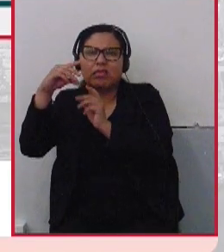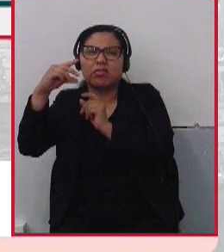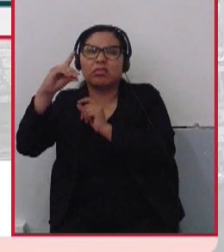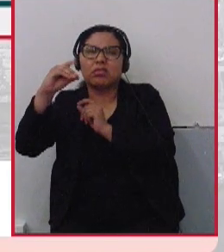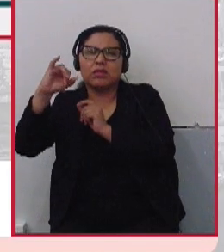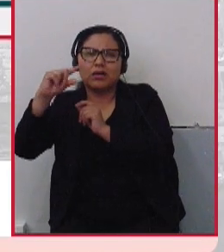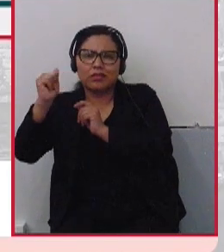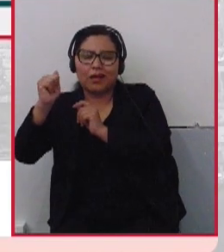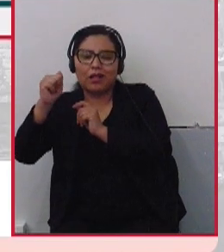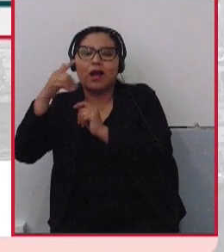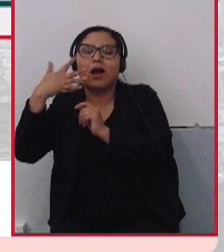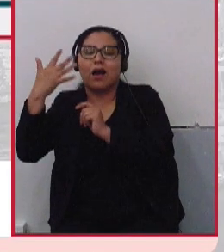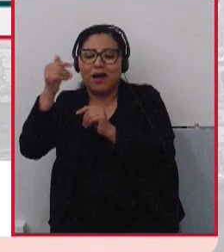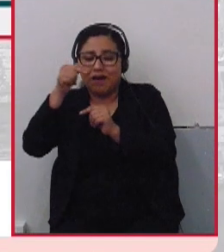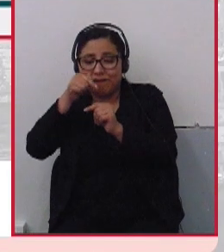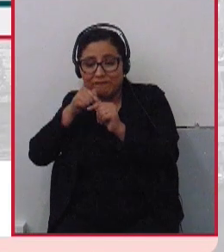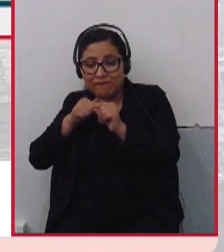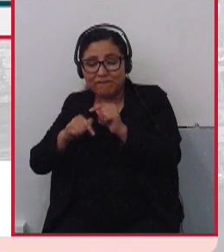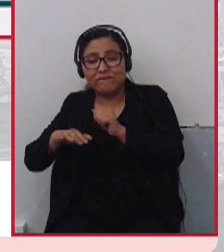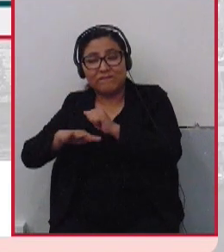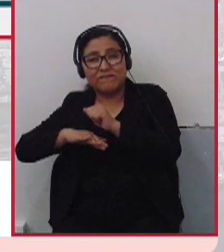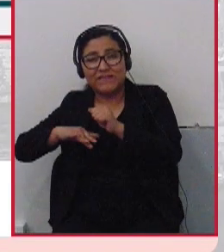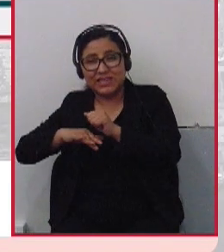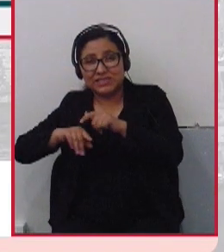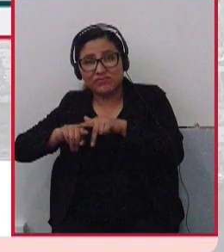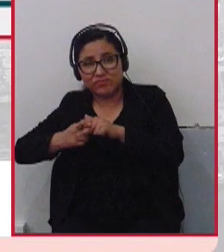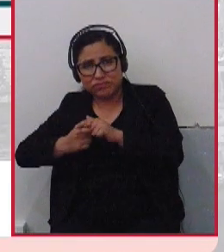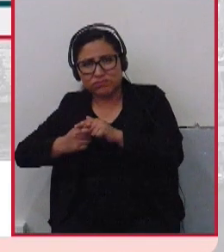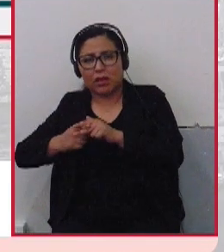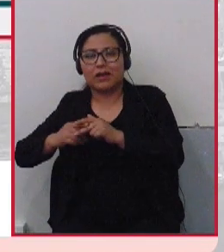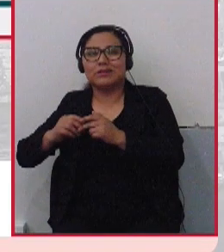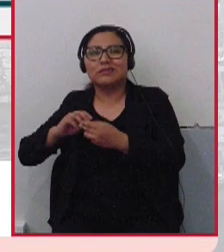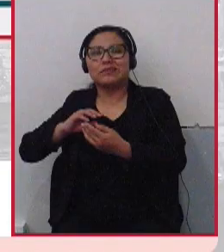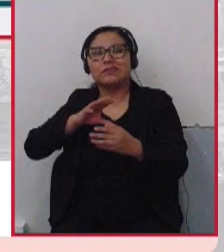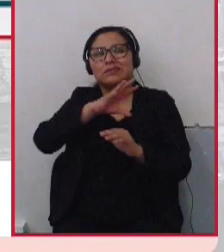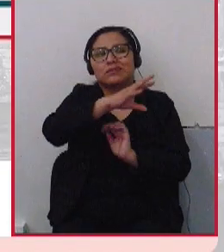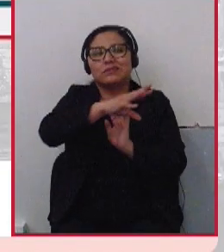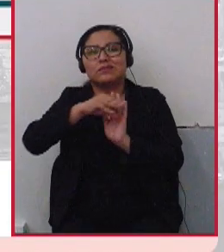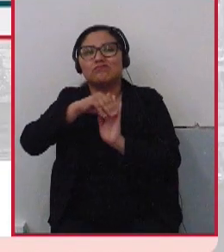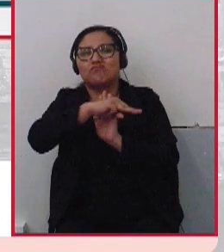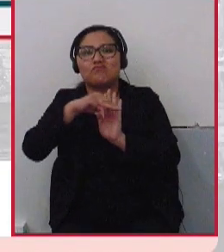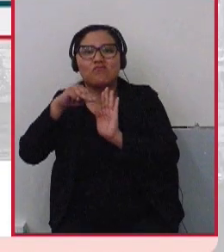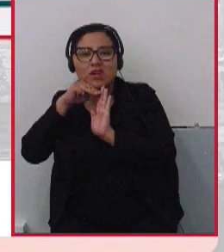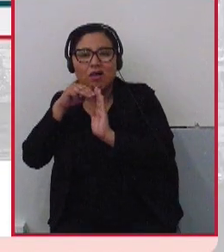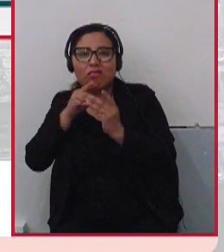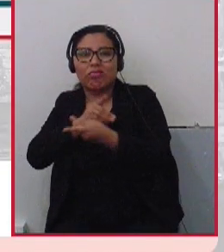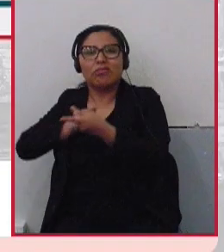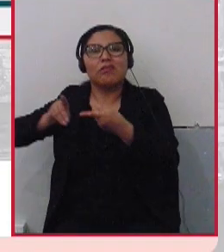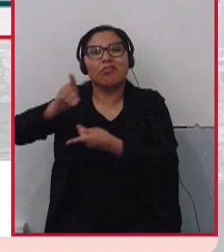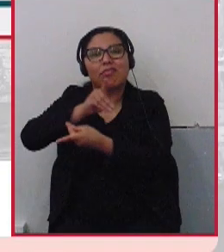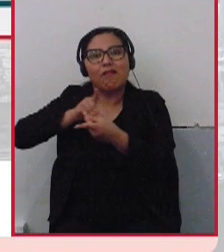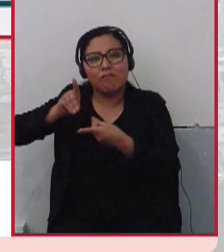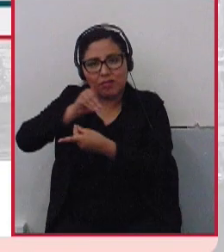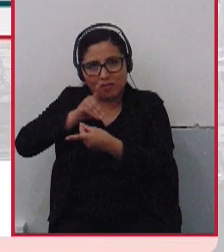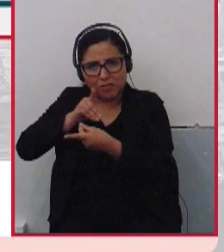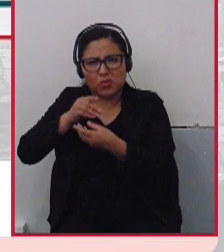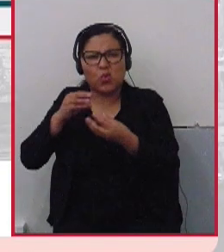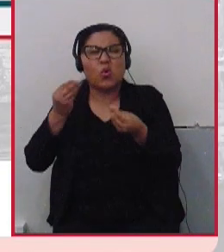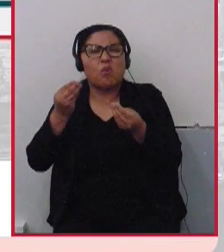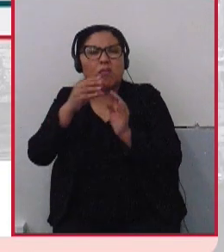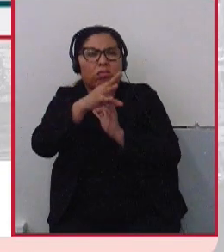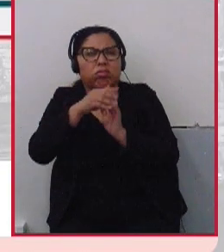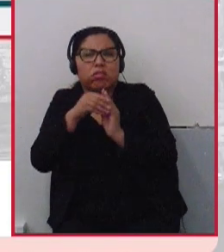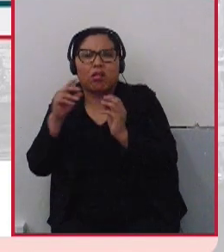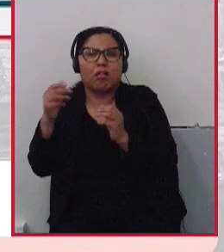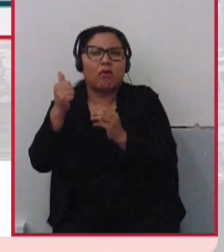La base es lograr un simulador dinámico. ¿Y cómo logras un simulador dinámico? Ahí se juntan